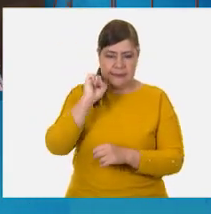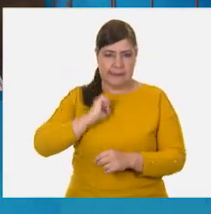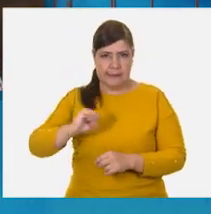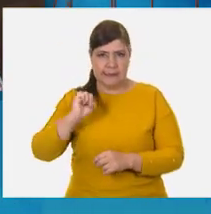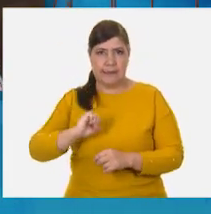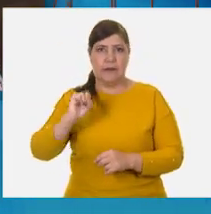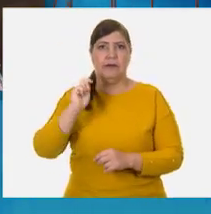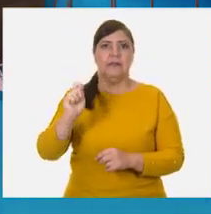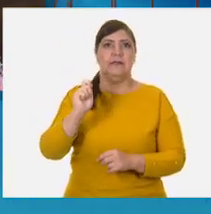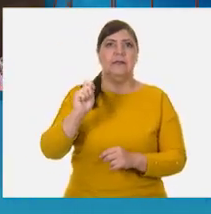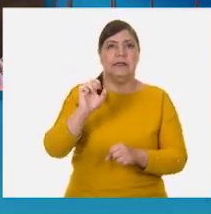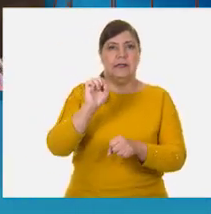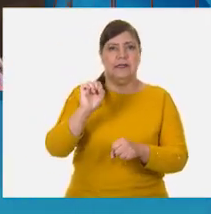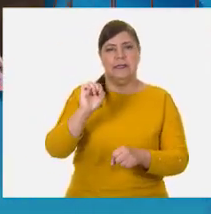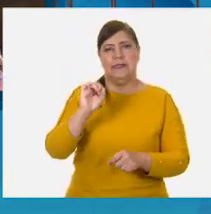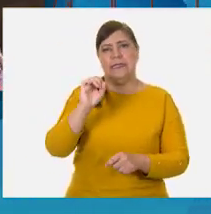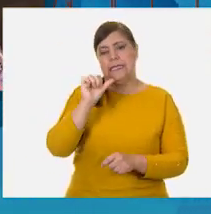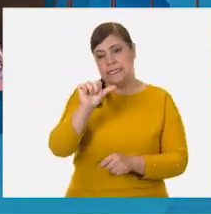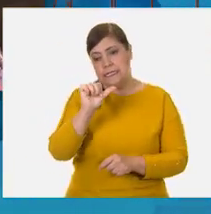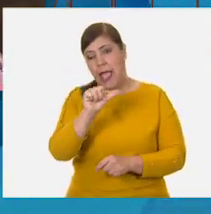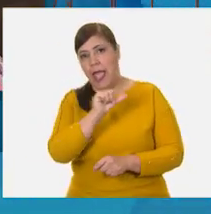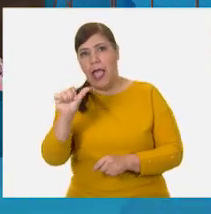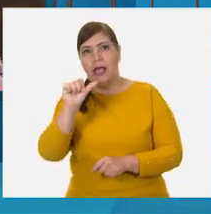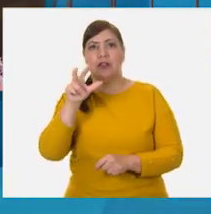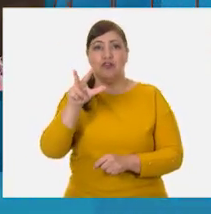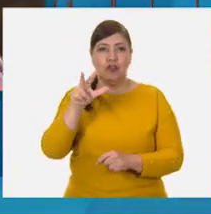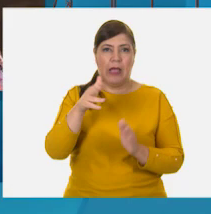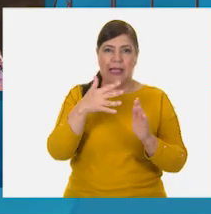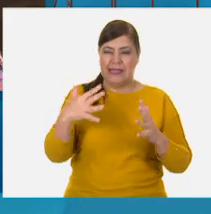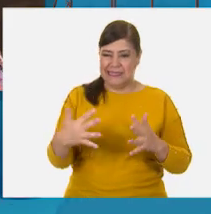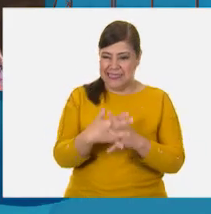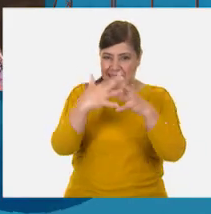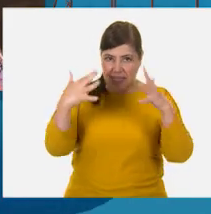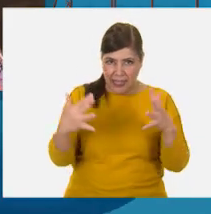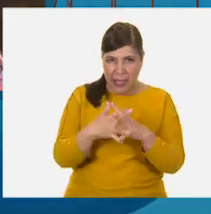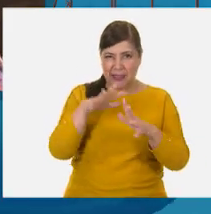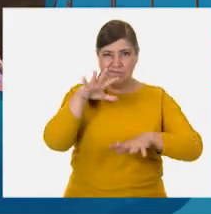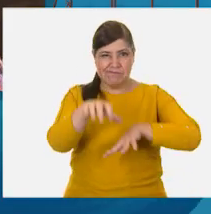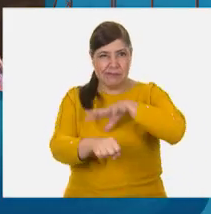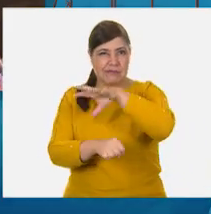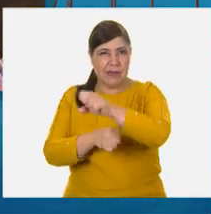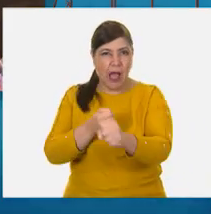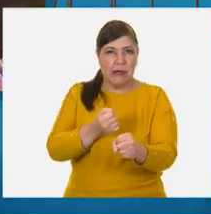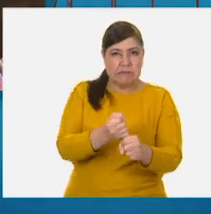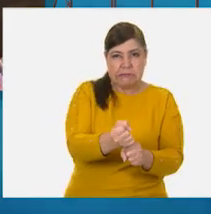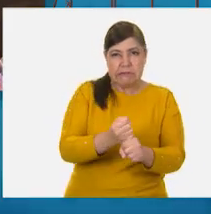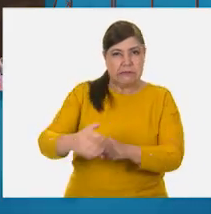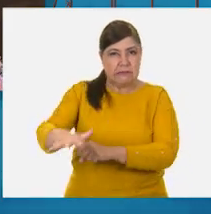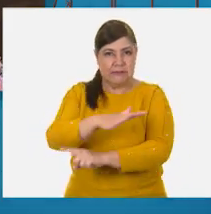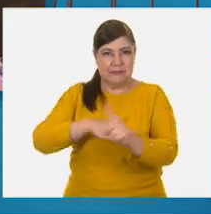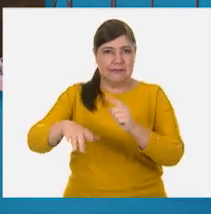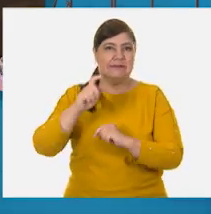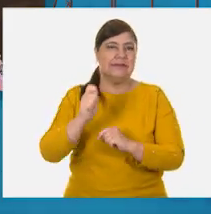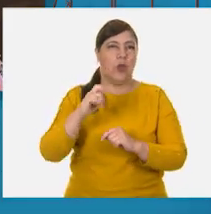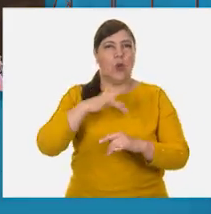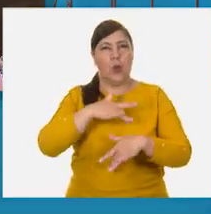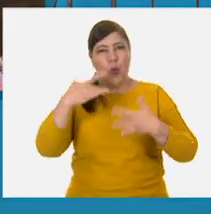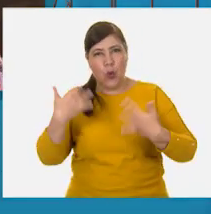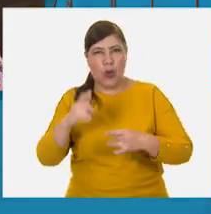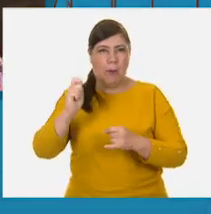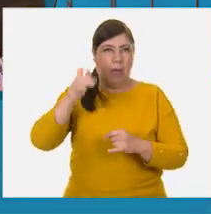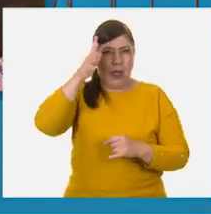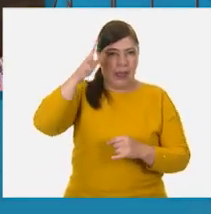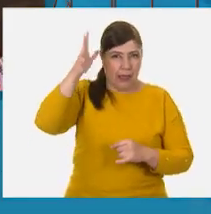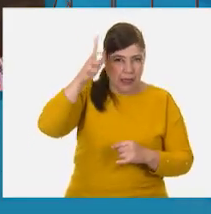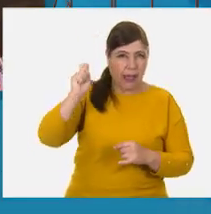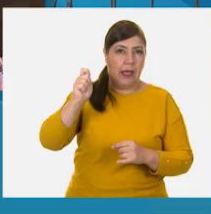XVI al XVIII, es que después de esa guerra tan terrible que fue la guerra de conquista, una guerra violenta, dolorosa y triste, no